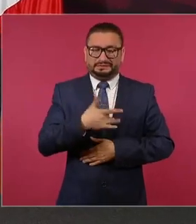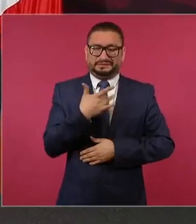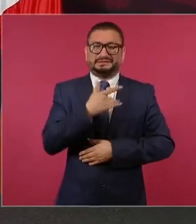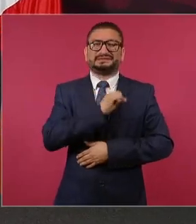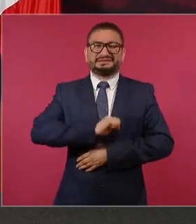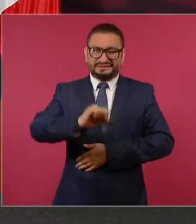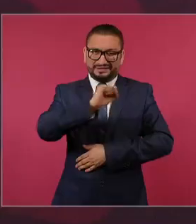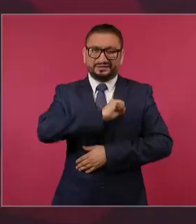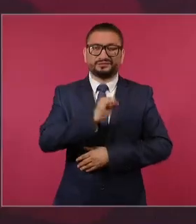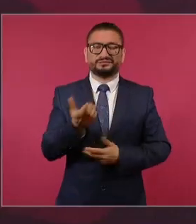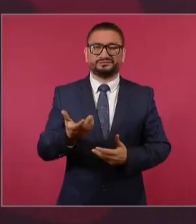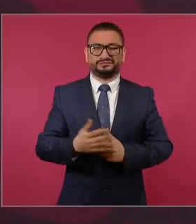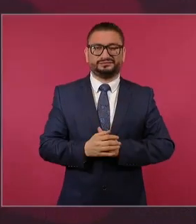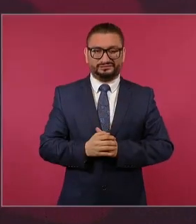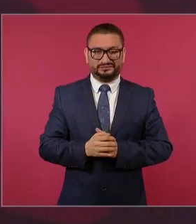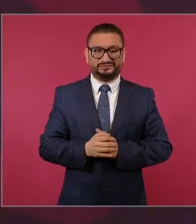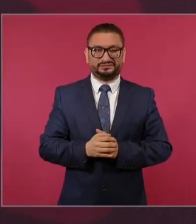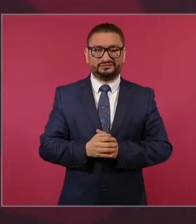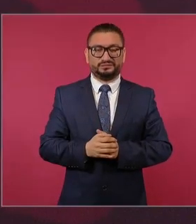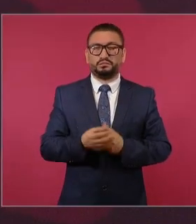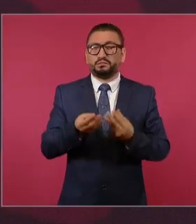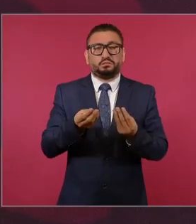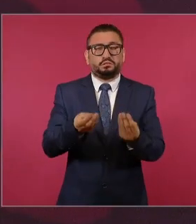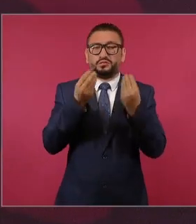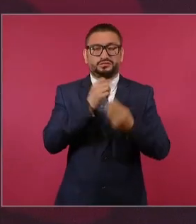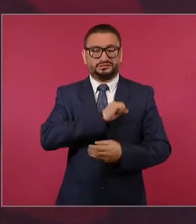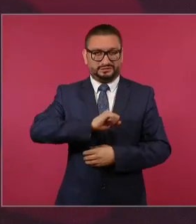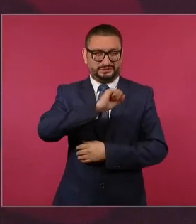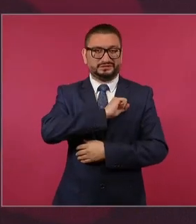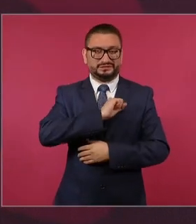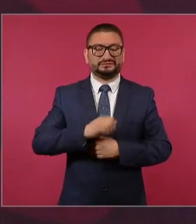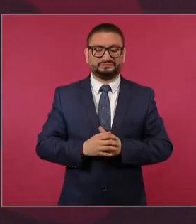salud, mucha salud, y